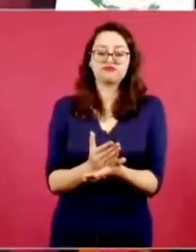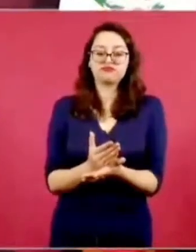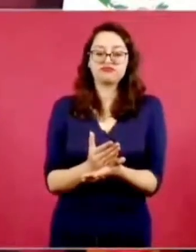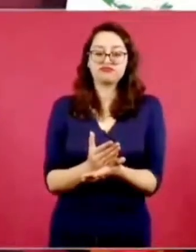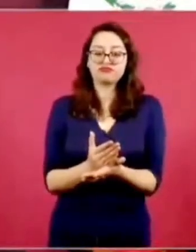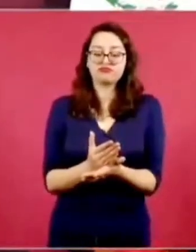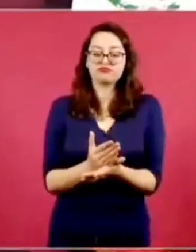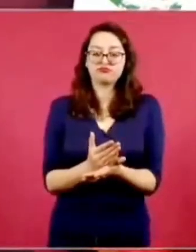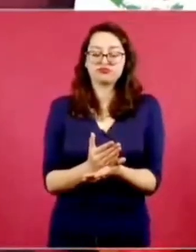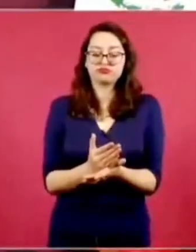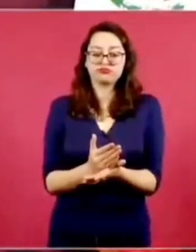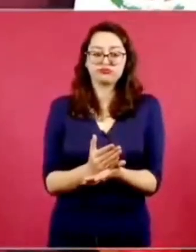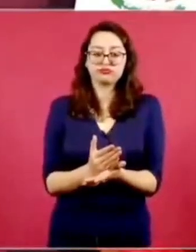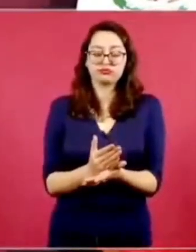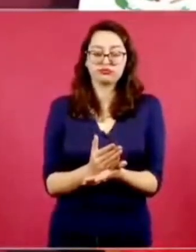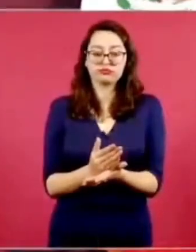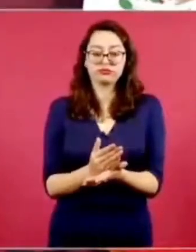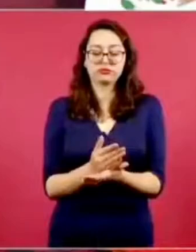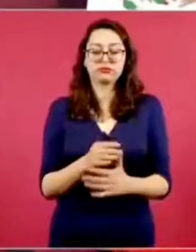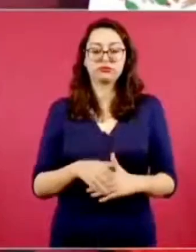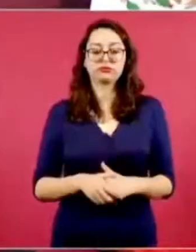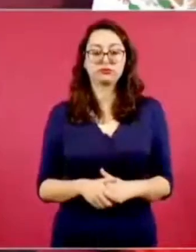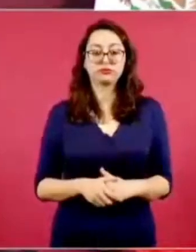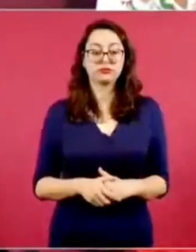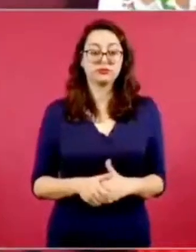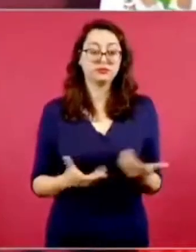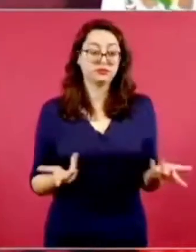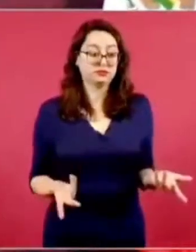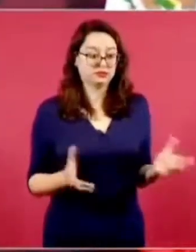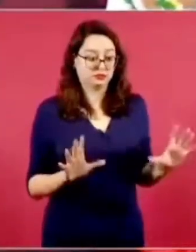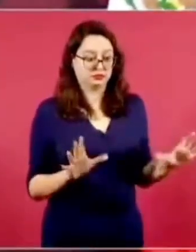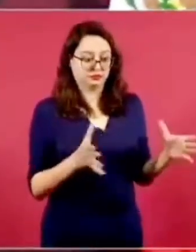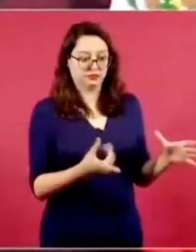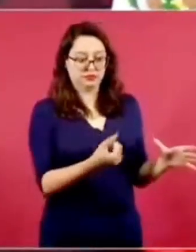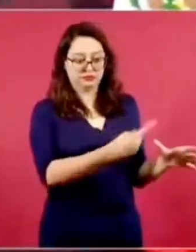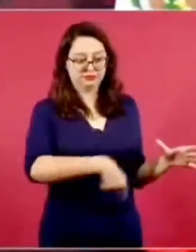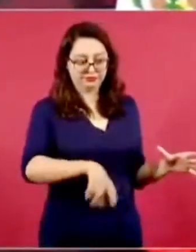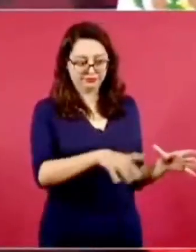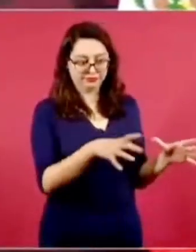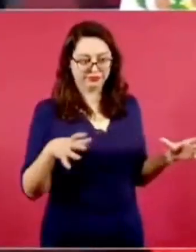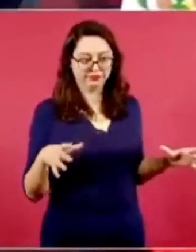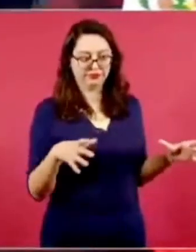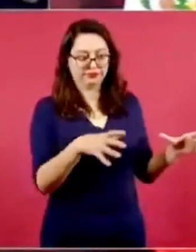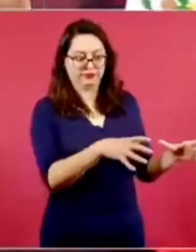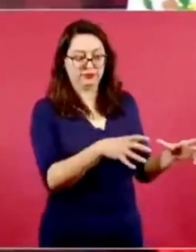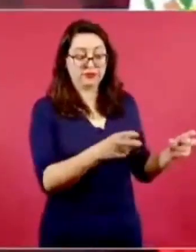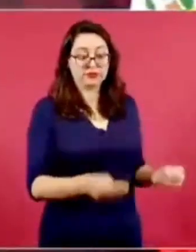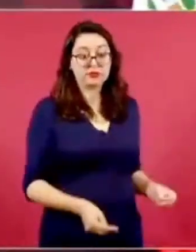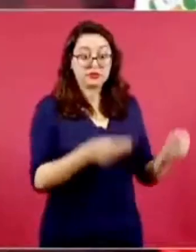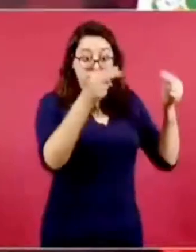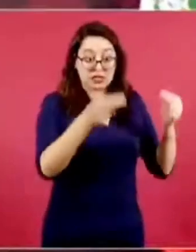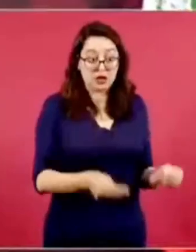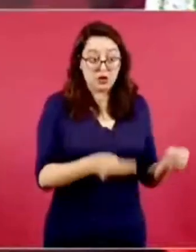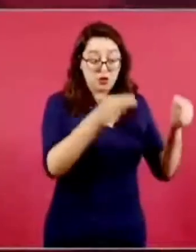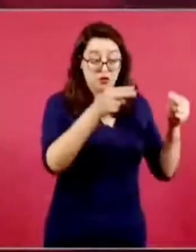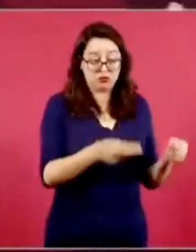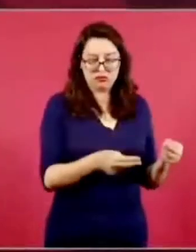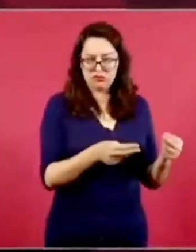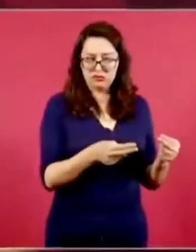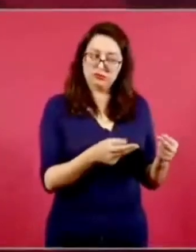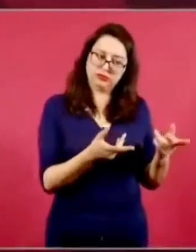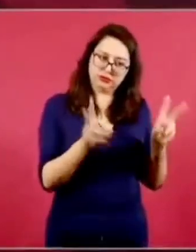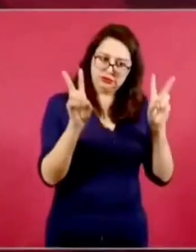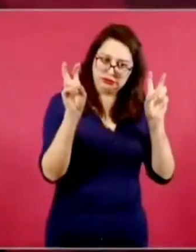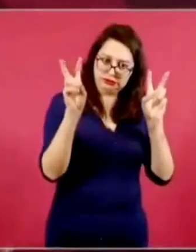Unos son estos, ¿no?, que hacían negocios, entre comillas, porque